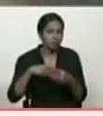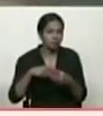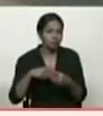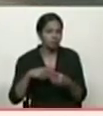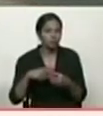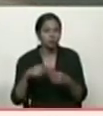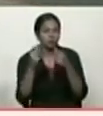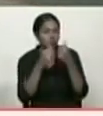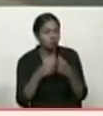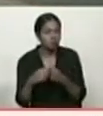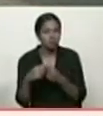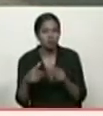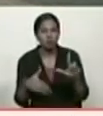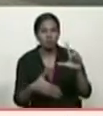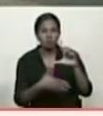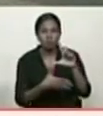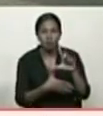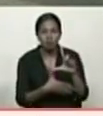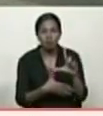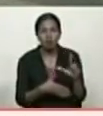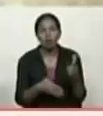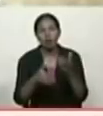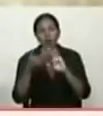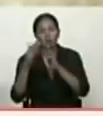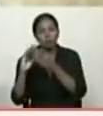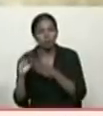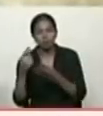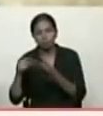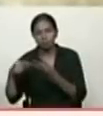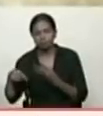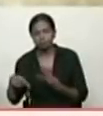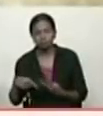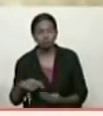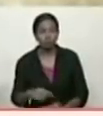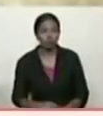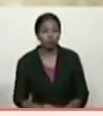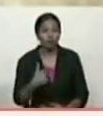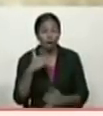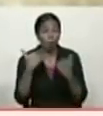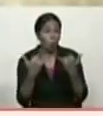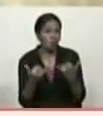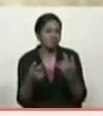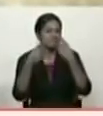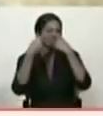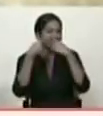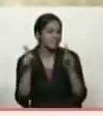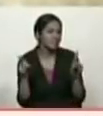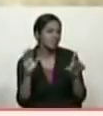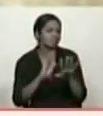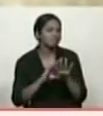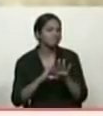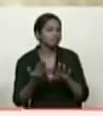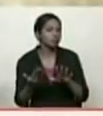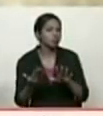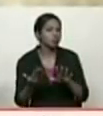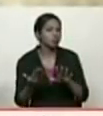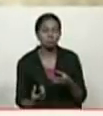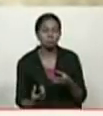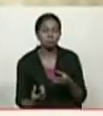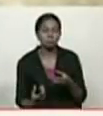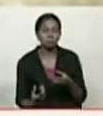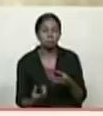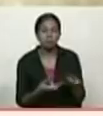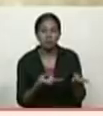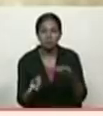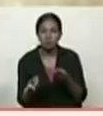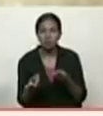comerciales latinoamericanas, la comunidad andina, etc. Hoy en día la situación es muy distinta. Podemos decirle que hemos sido recibidos